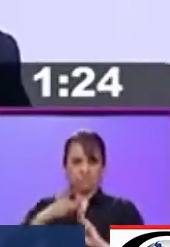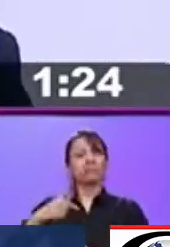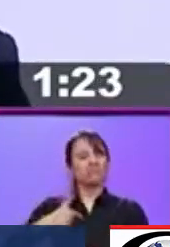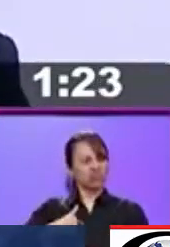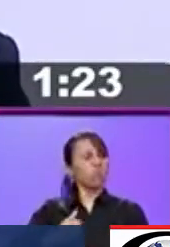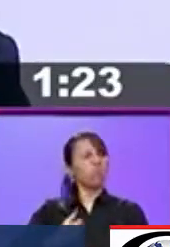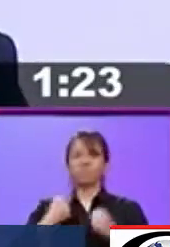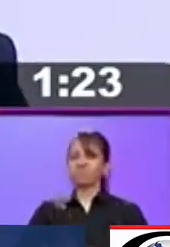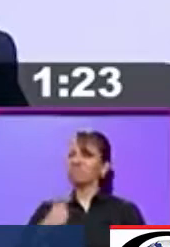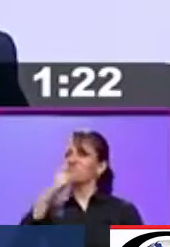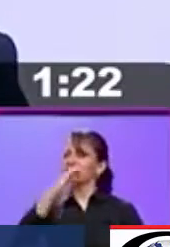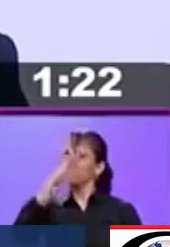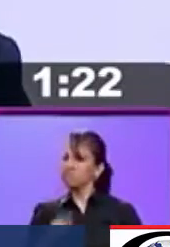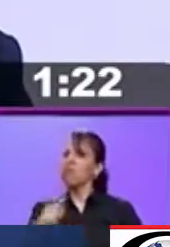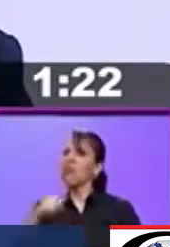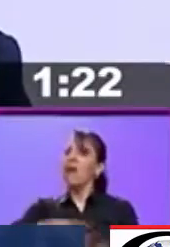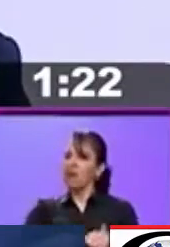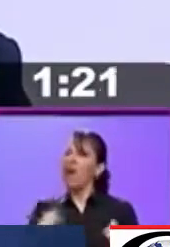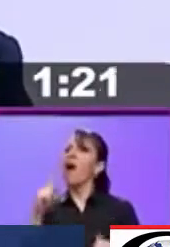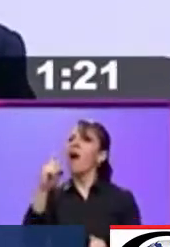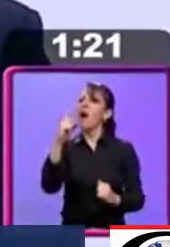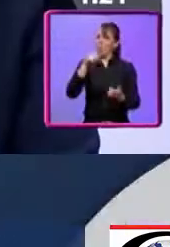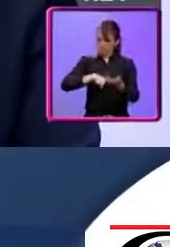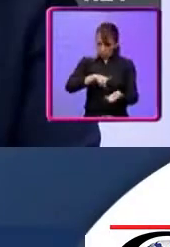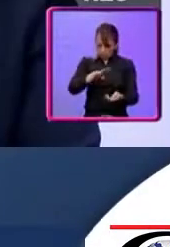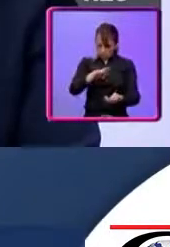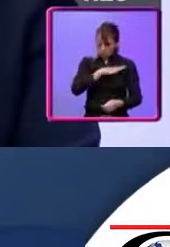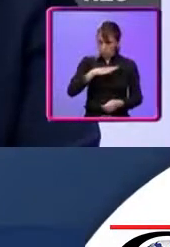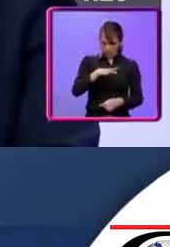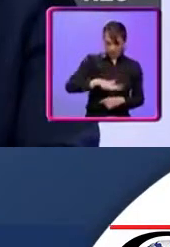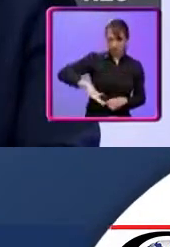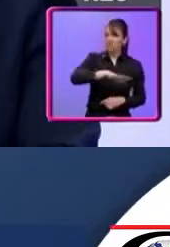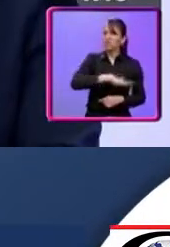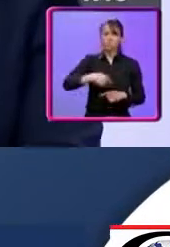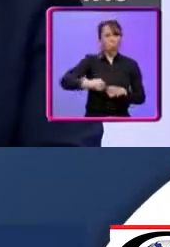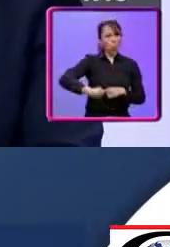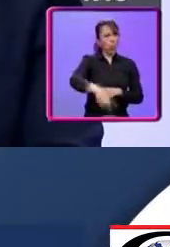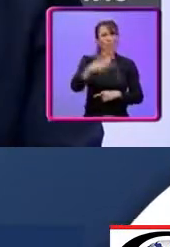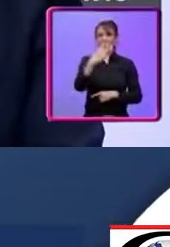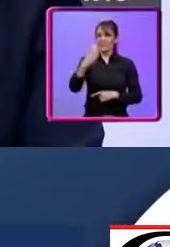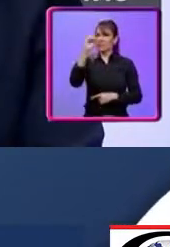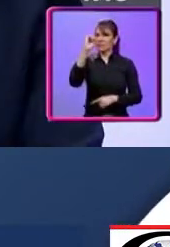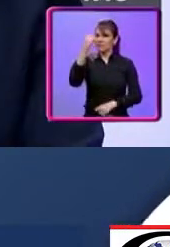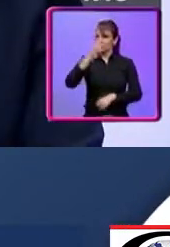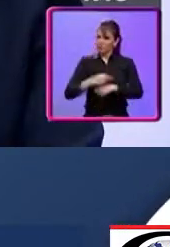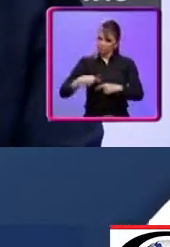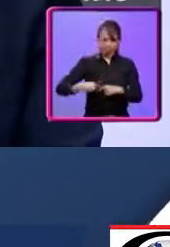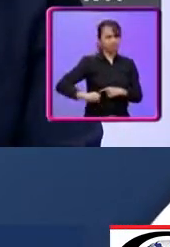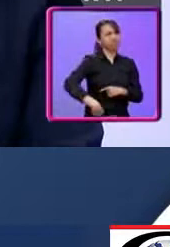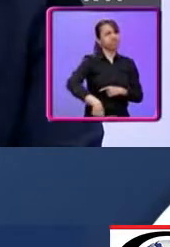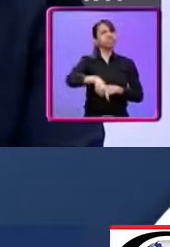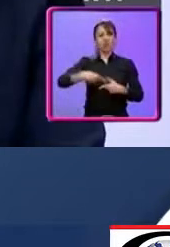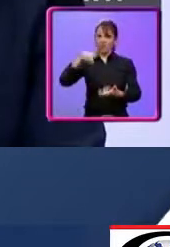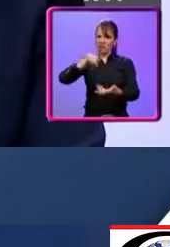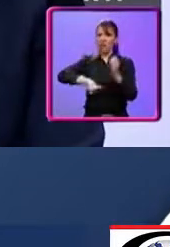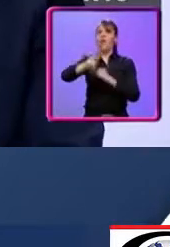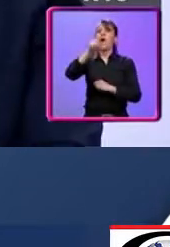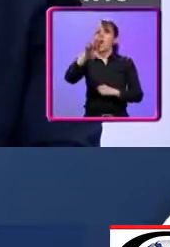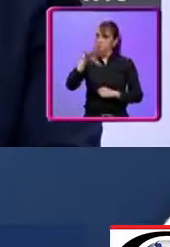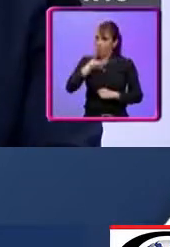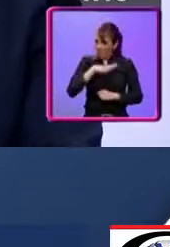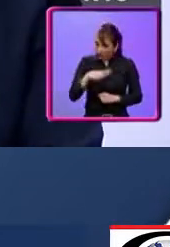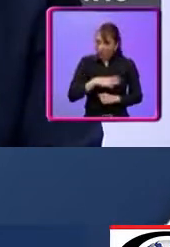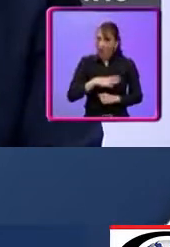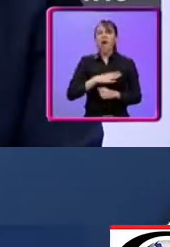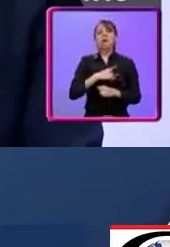tú fuiste presidente municipal de Metepec de 2006 a 2009. ¿Qué tal te fue en las cuentas? Las cuentas que